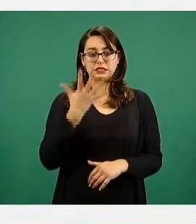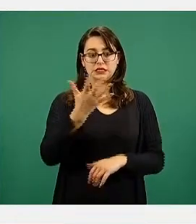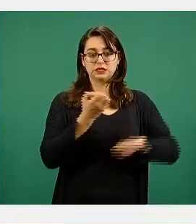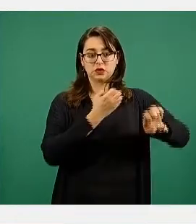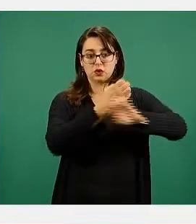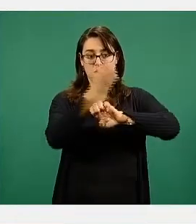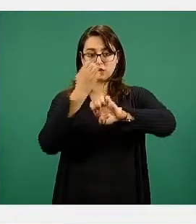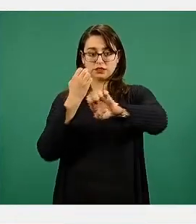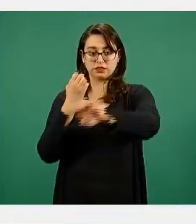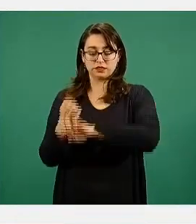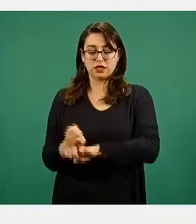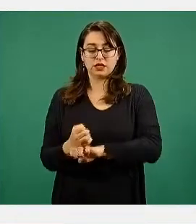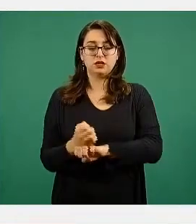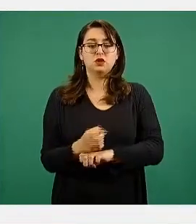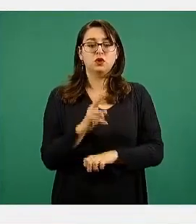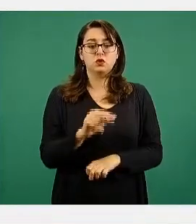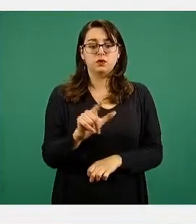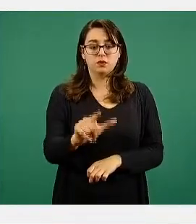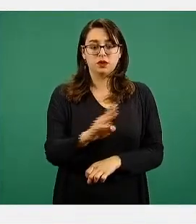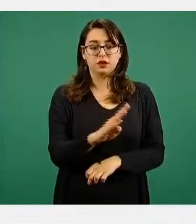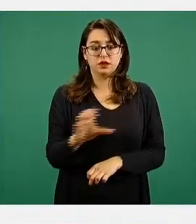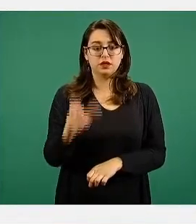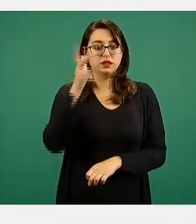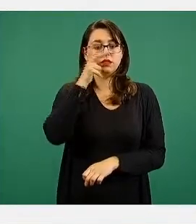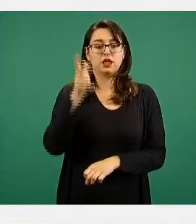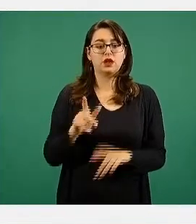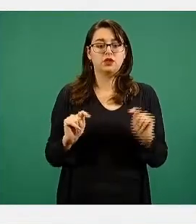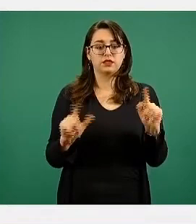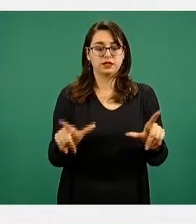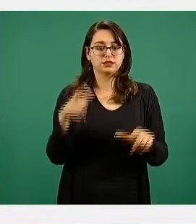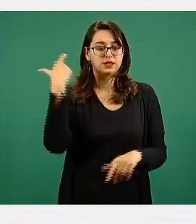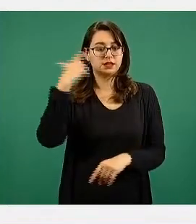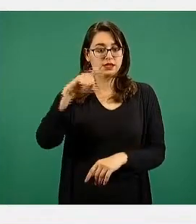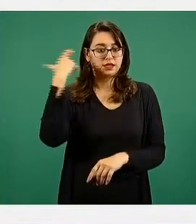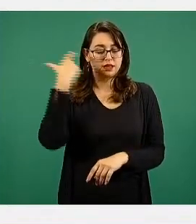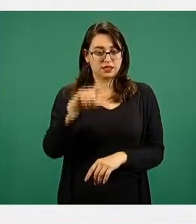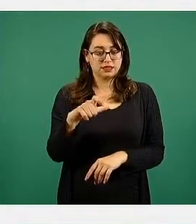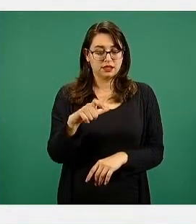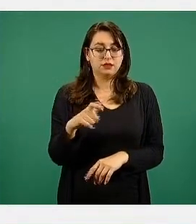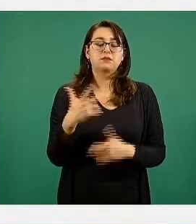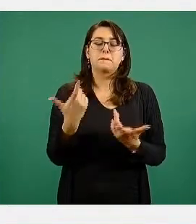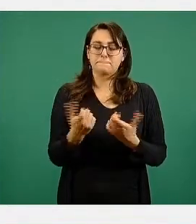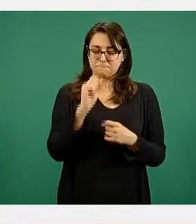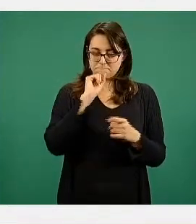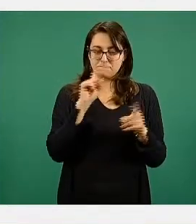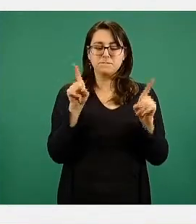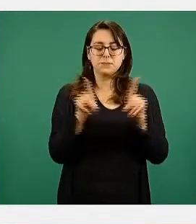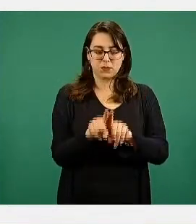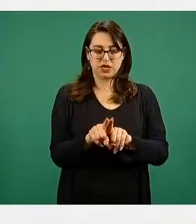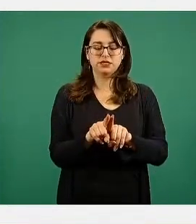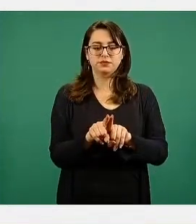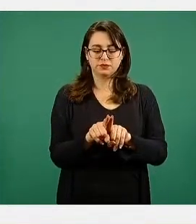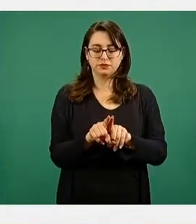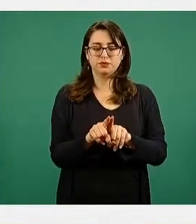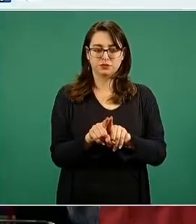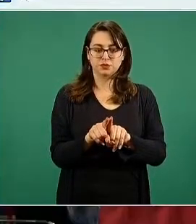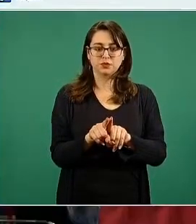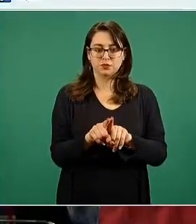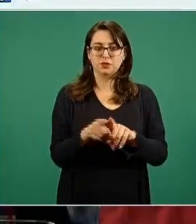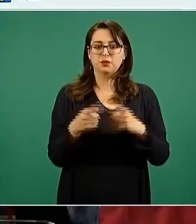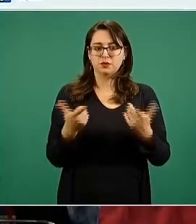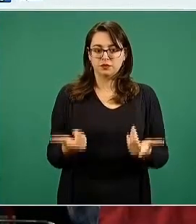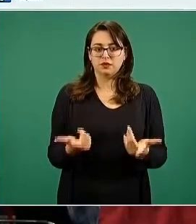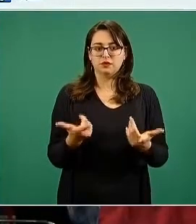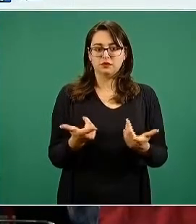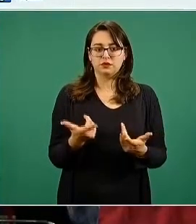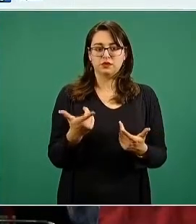entidades federativas, que son Nuevo León, Baja California, Hidalgo, Tlaxcala y Querétaro, que también tienen relación con la